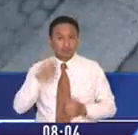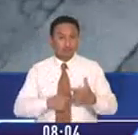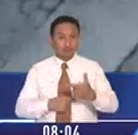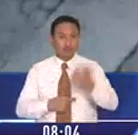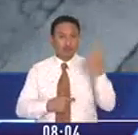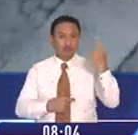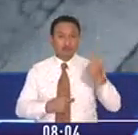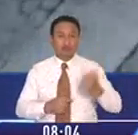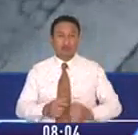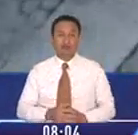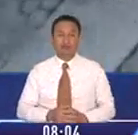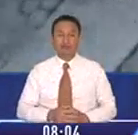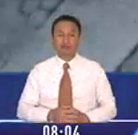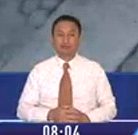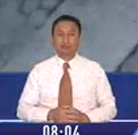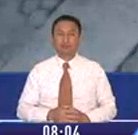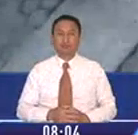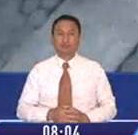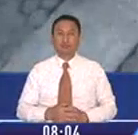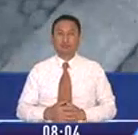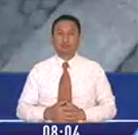disparo.